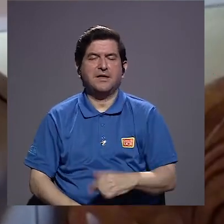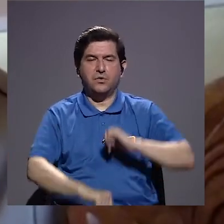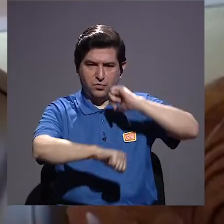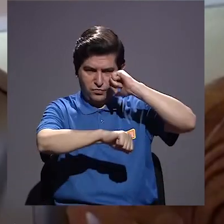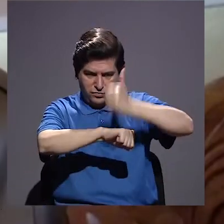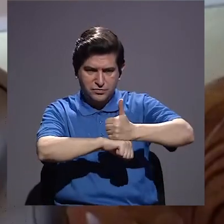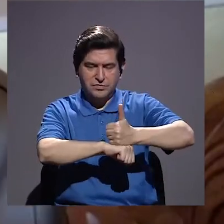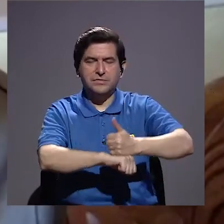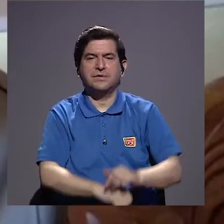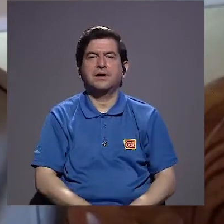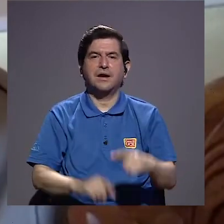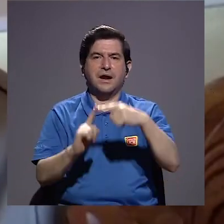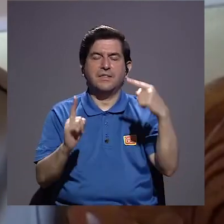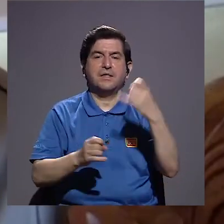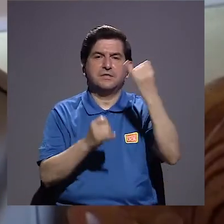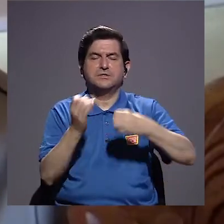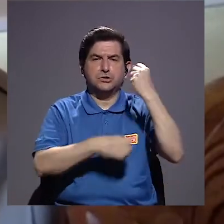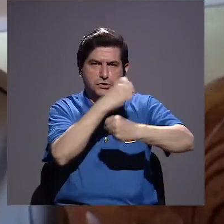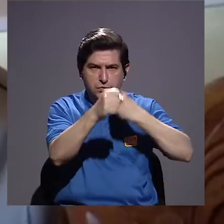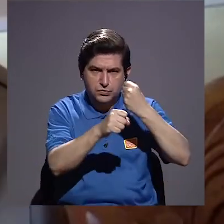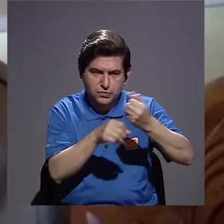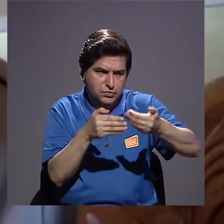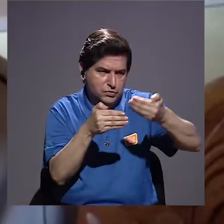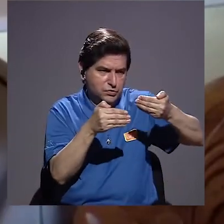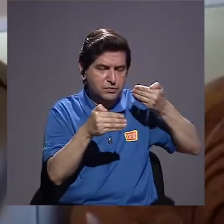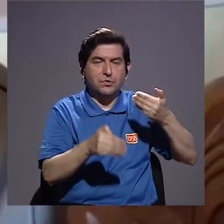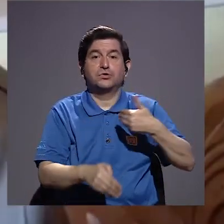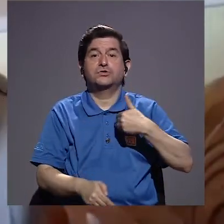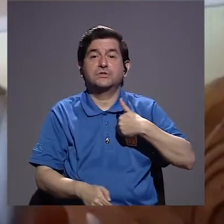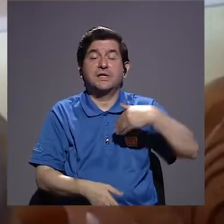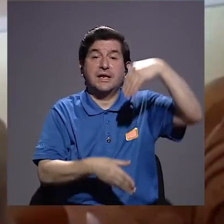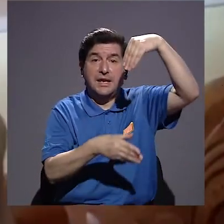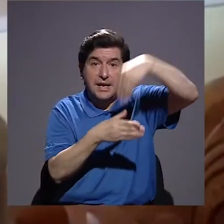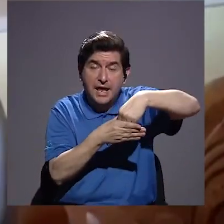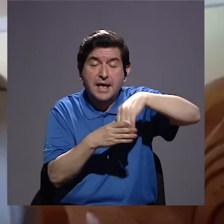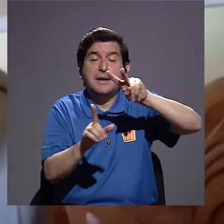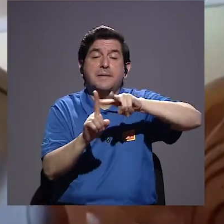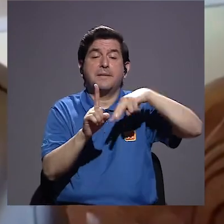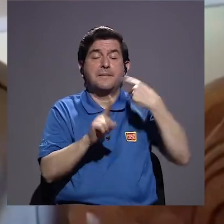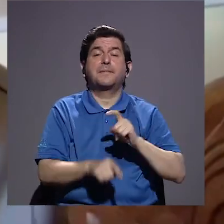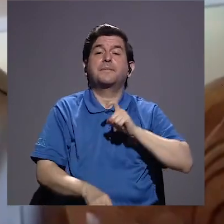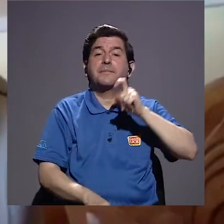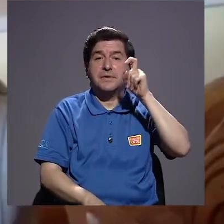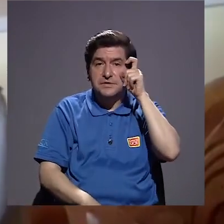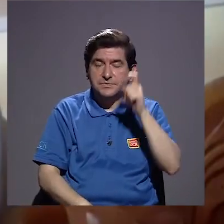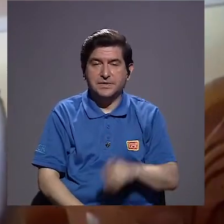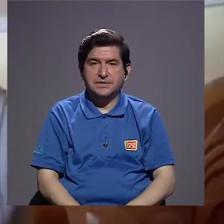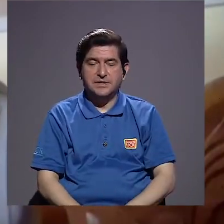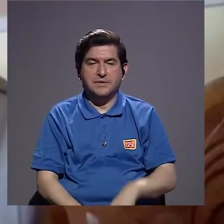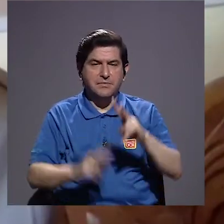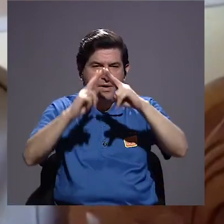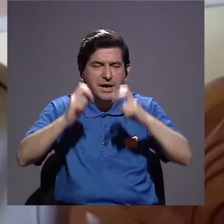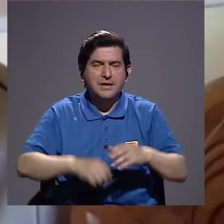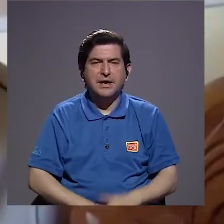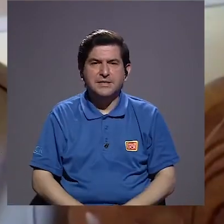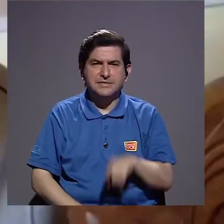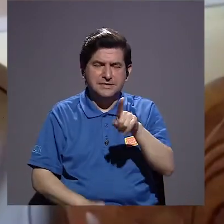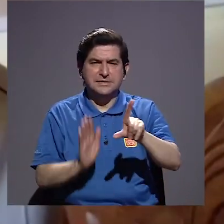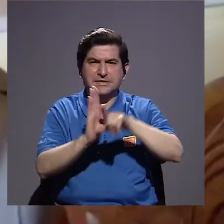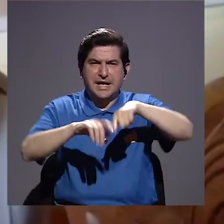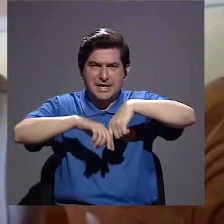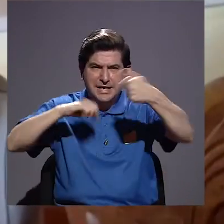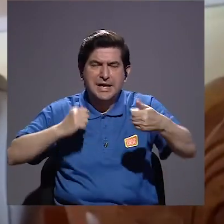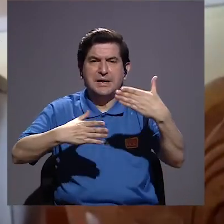que dictamos a partir de los últimos años tiene que tener incorporada la perspectiva de género al juzgar los crímenes